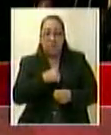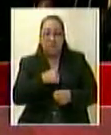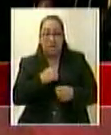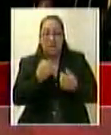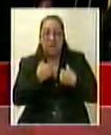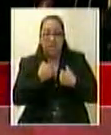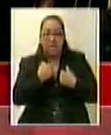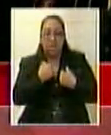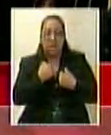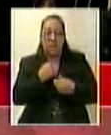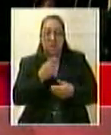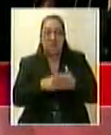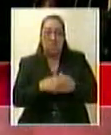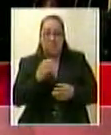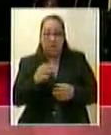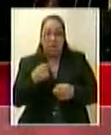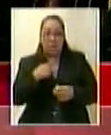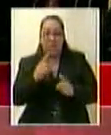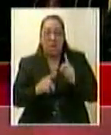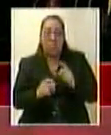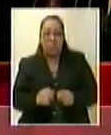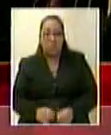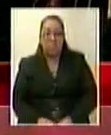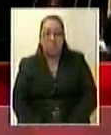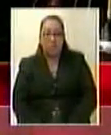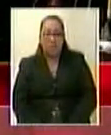tiene simplemente unos